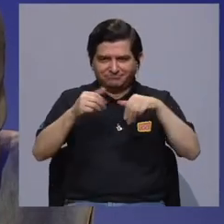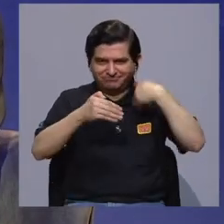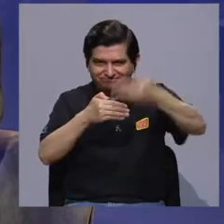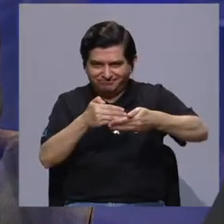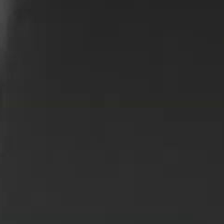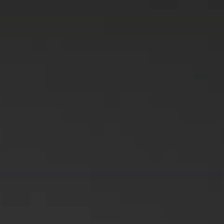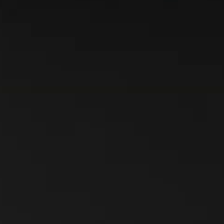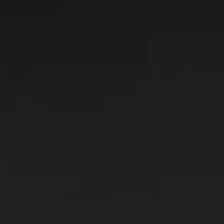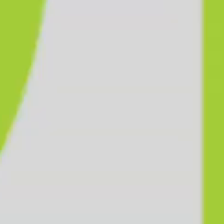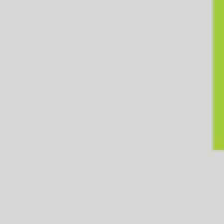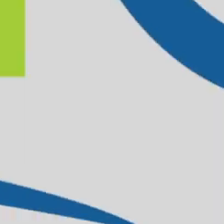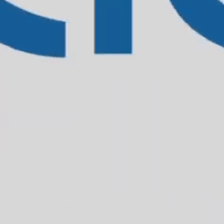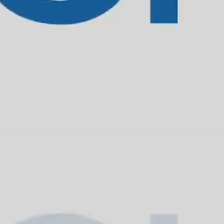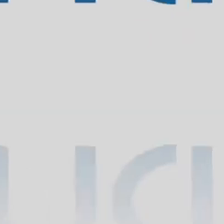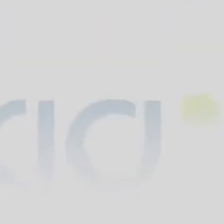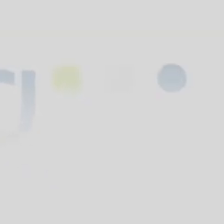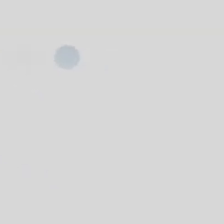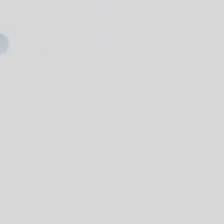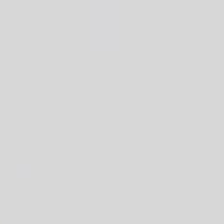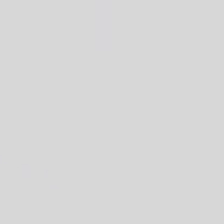regresamos.